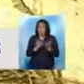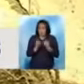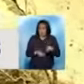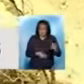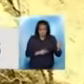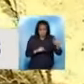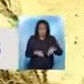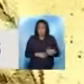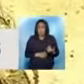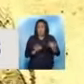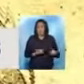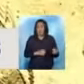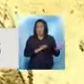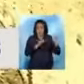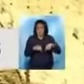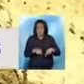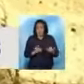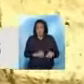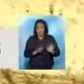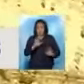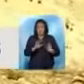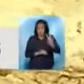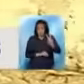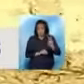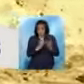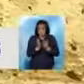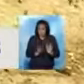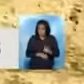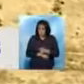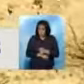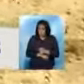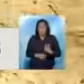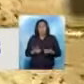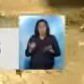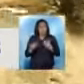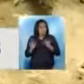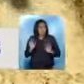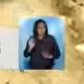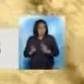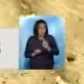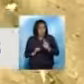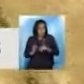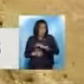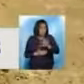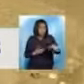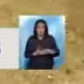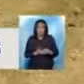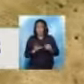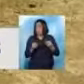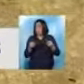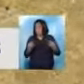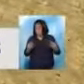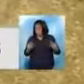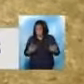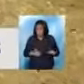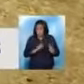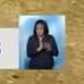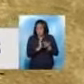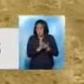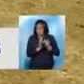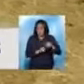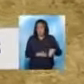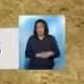hoy día? El día de hoy han venido 12 alumnos. Solamente 12 alumnos, estamos hablando de toda la población escolar que tiene este centro educativo